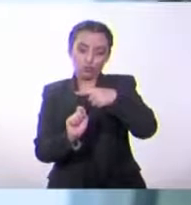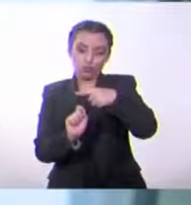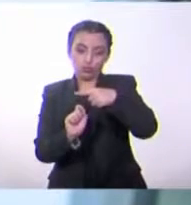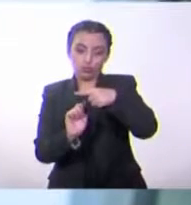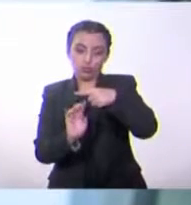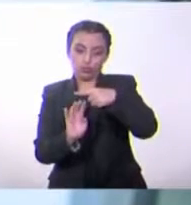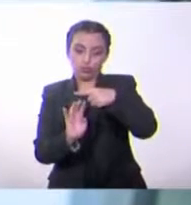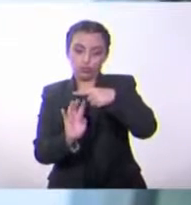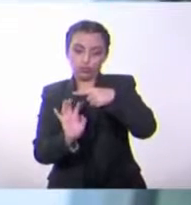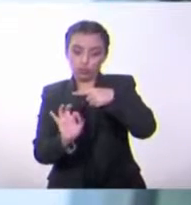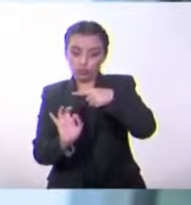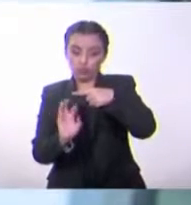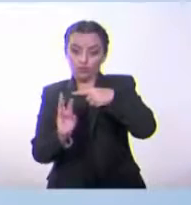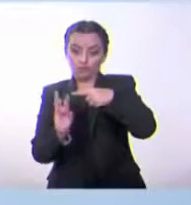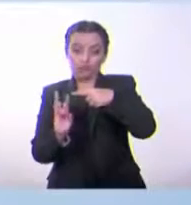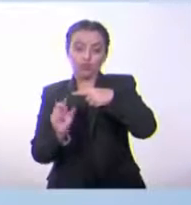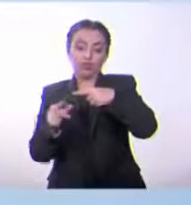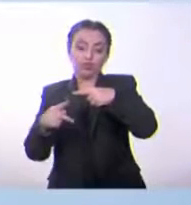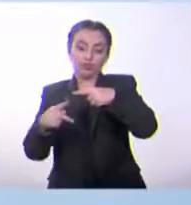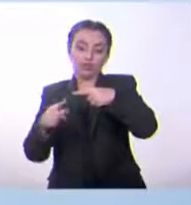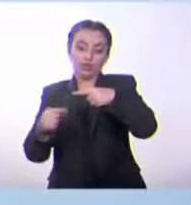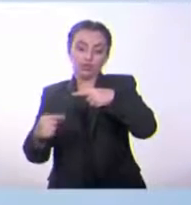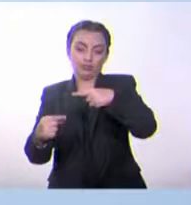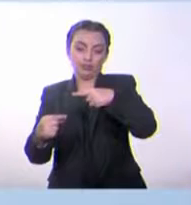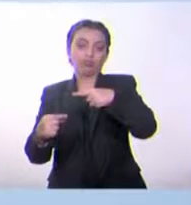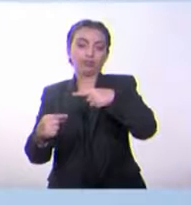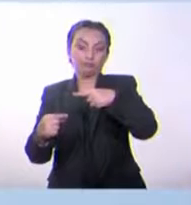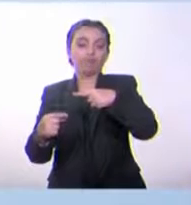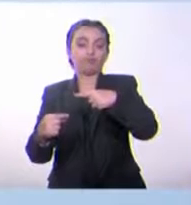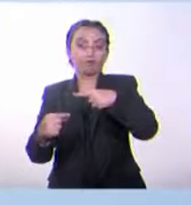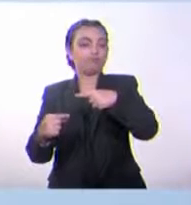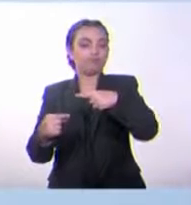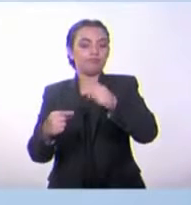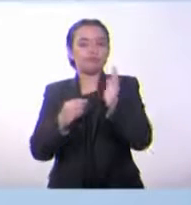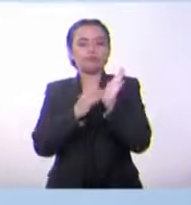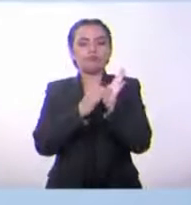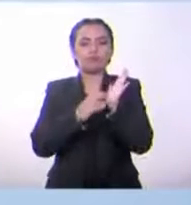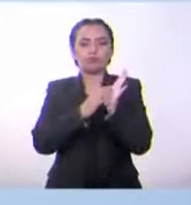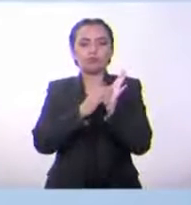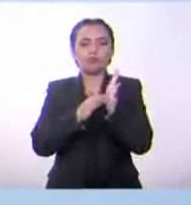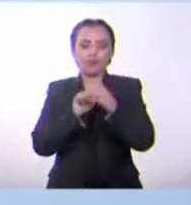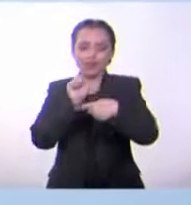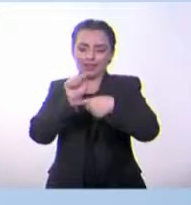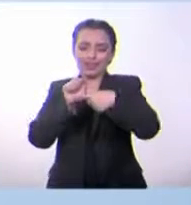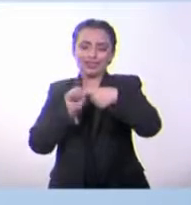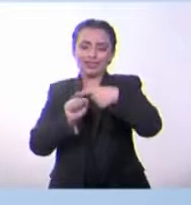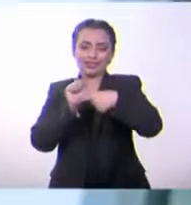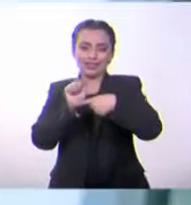kilogramos. Si realizamos esa operación,